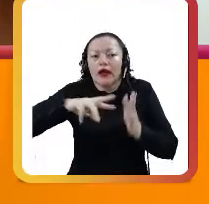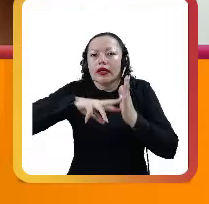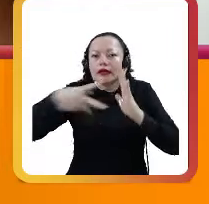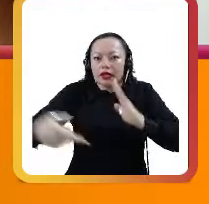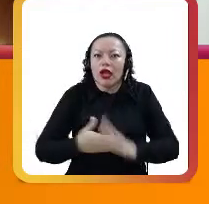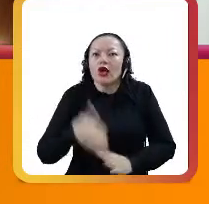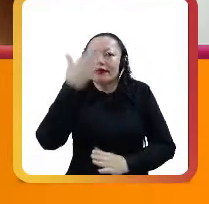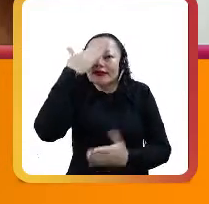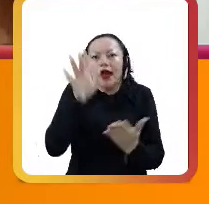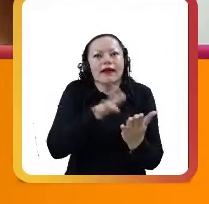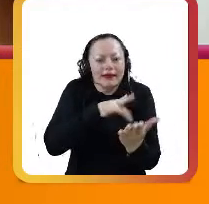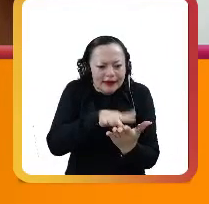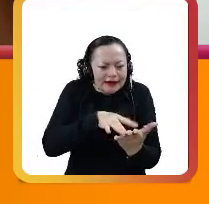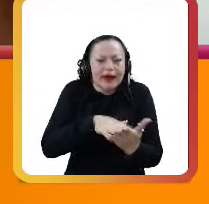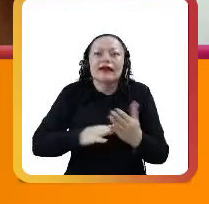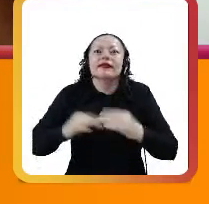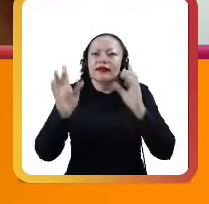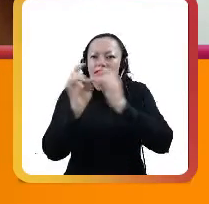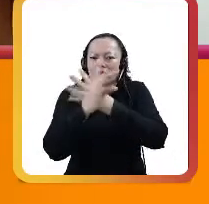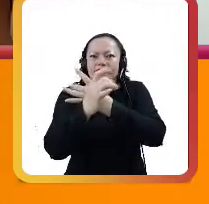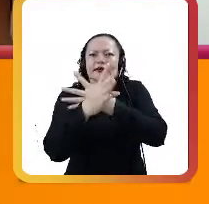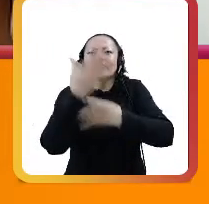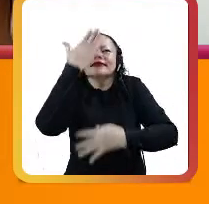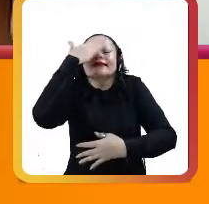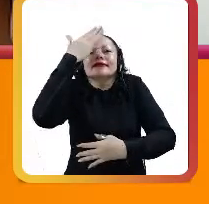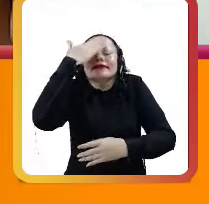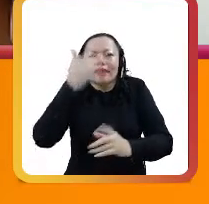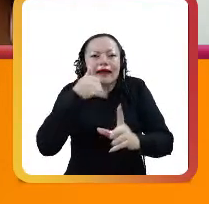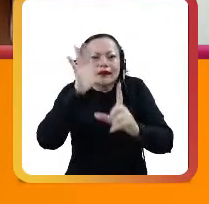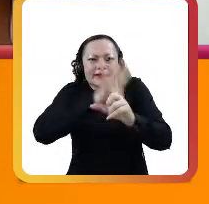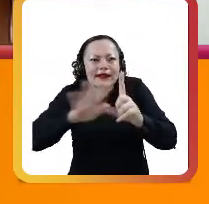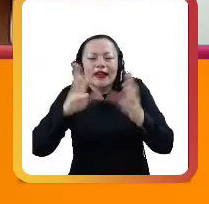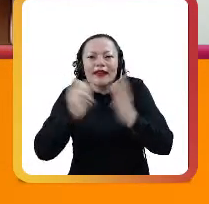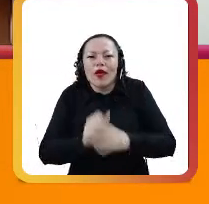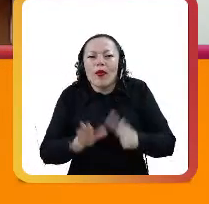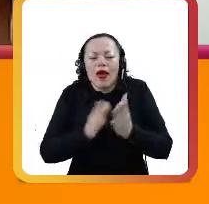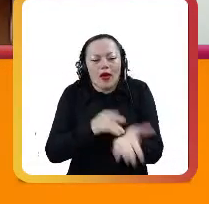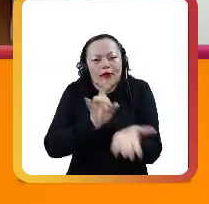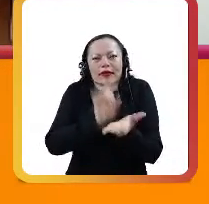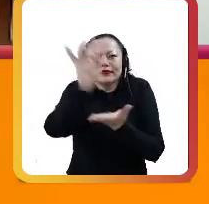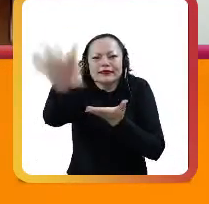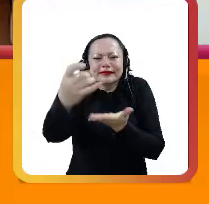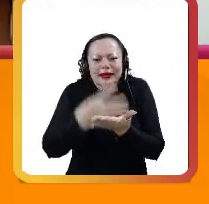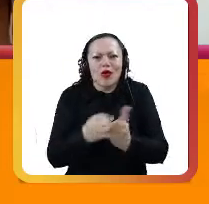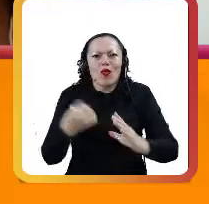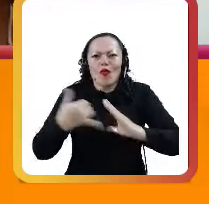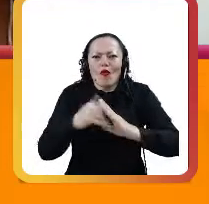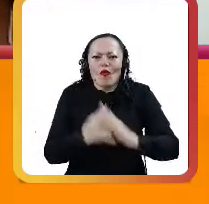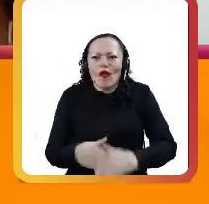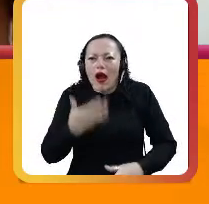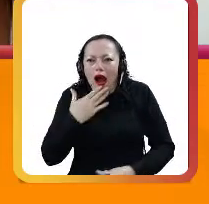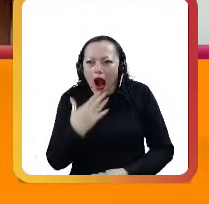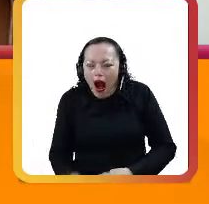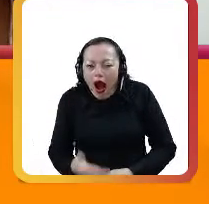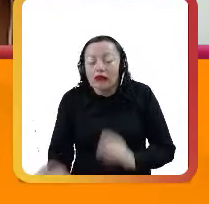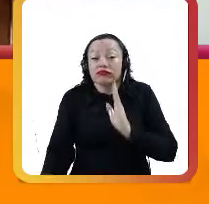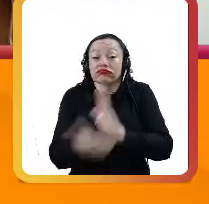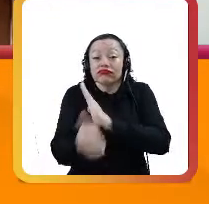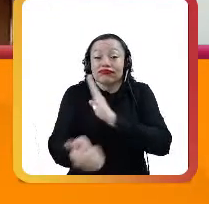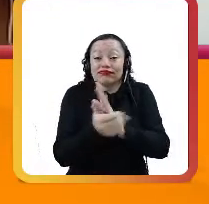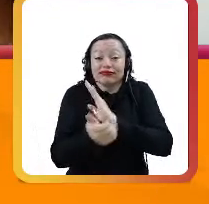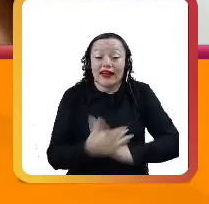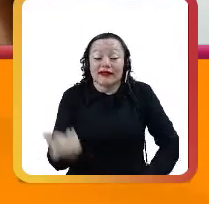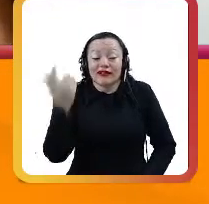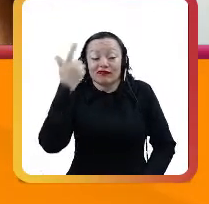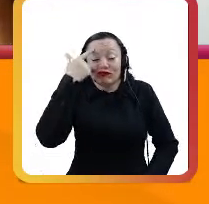ya saben cómo hacer una videollamada, no se varan, saben cómo mandar el mensajito por WhatsApp. Las veo regias, súper